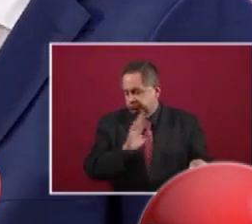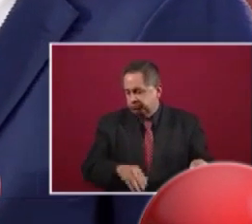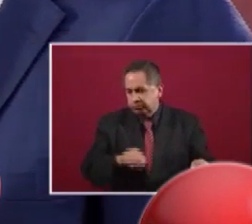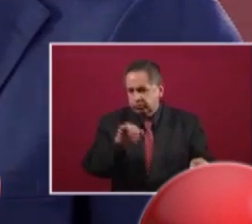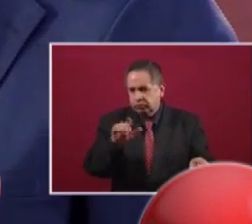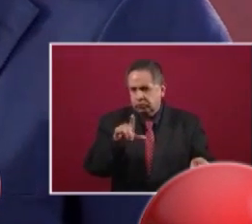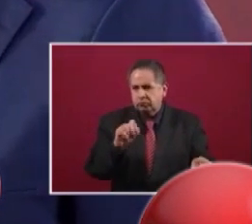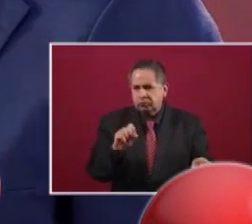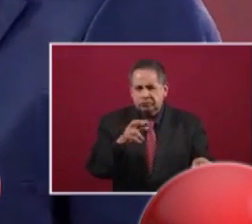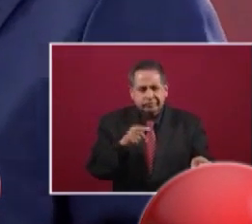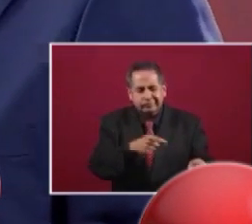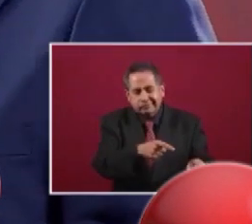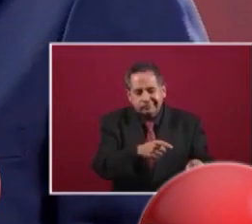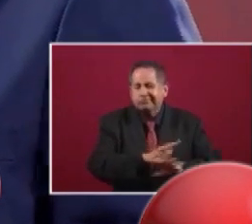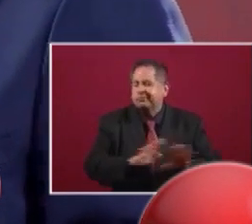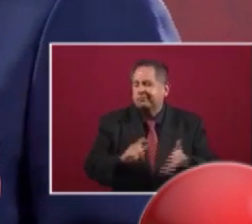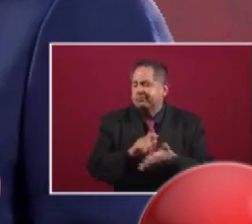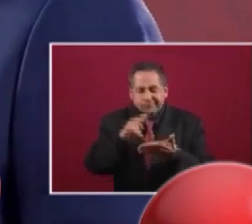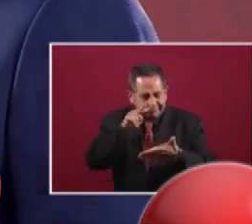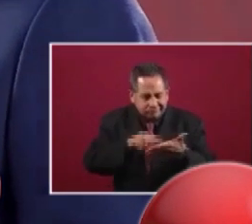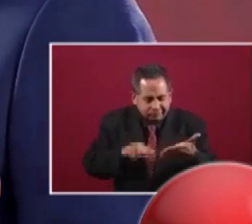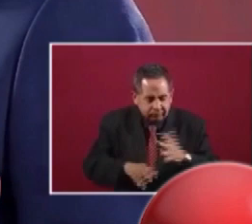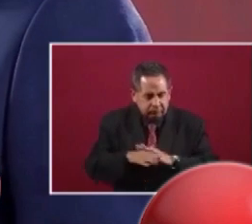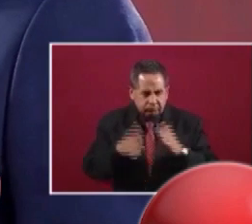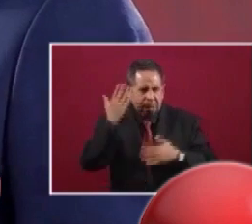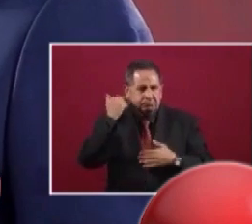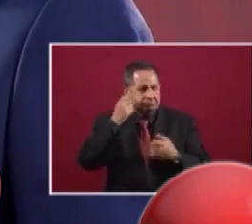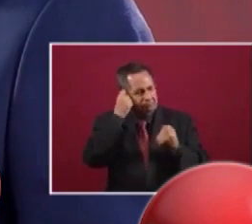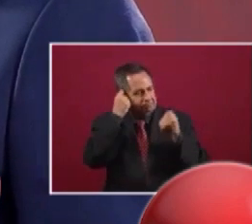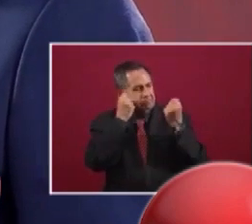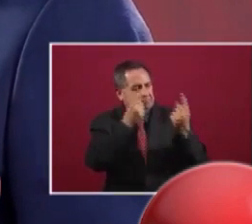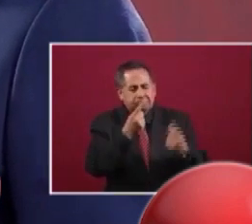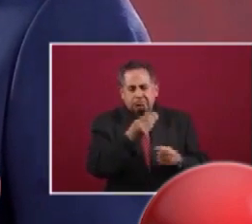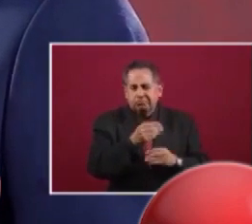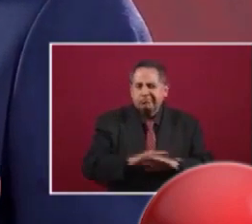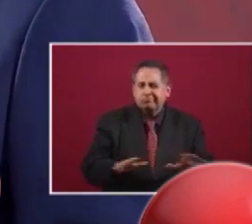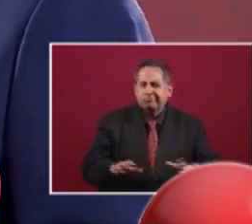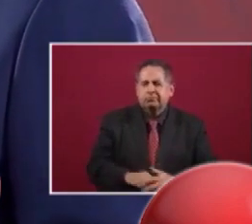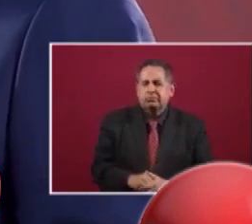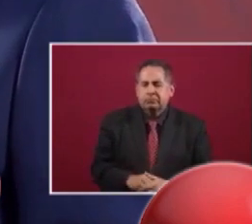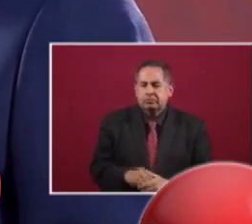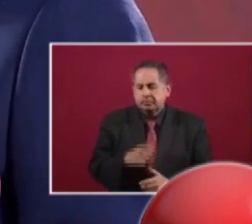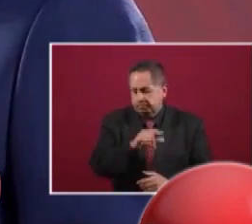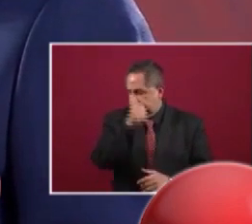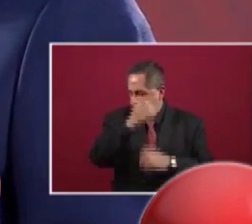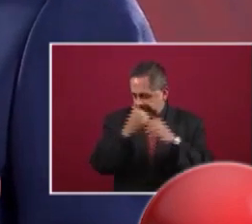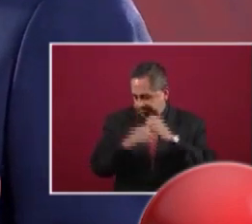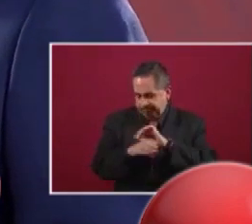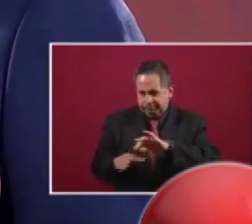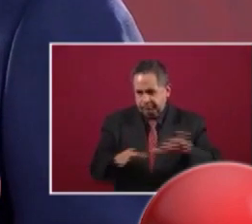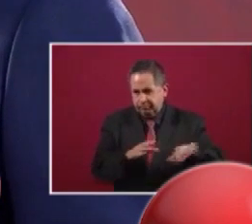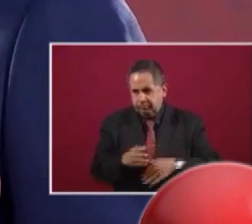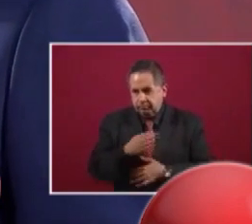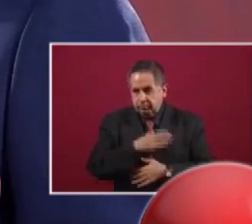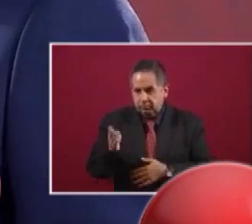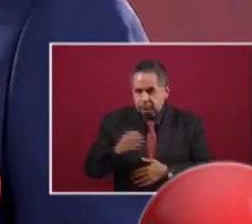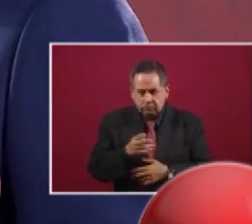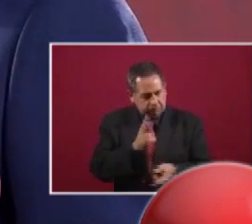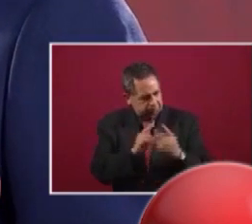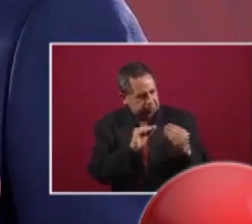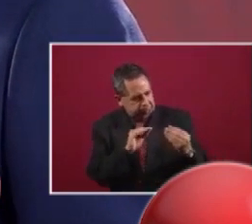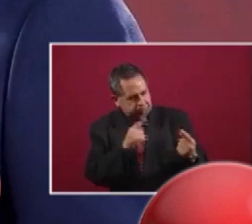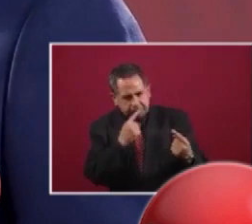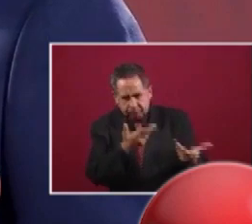don Julio Scherer, al que admiraba mucho. Pero ese es otro asunto. Qué bueno que podamos